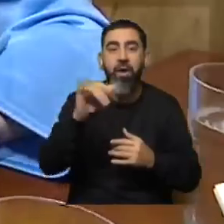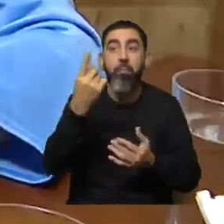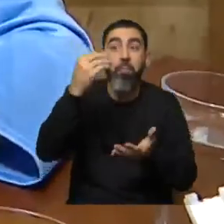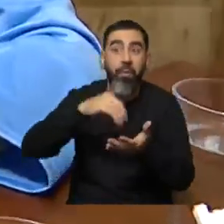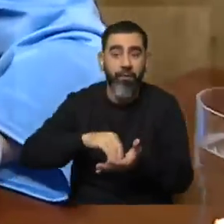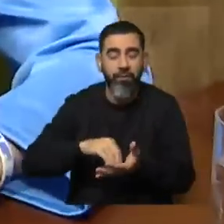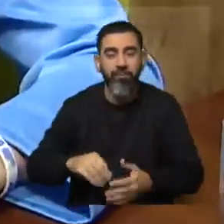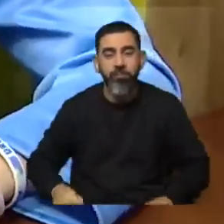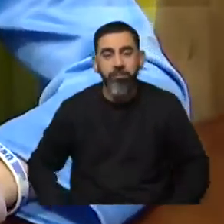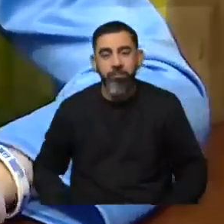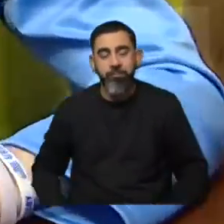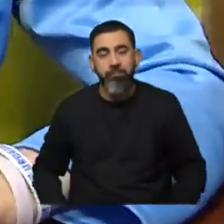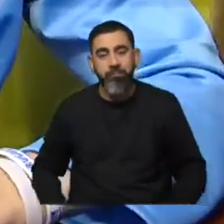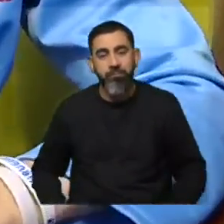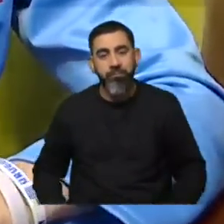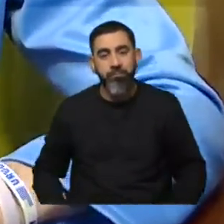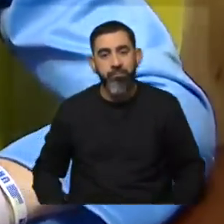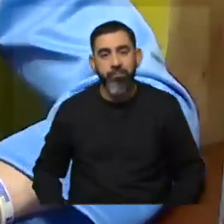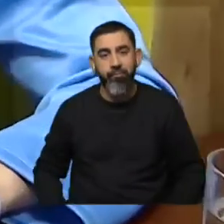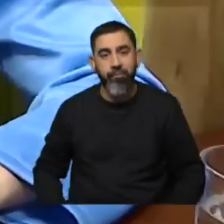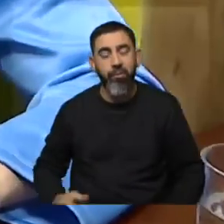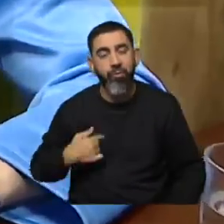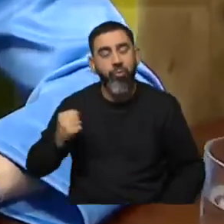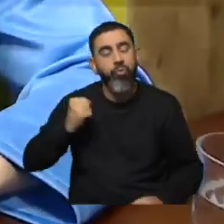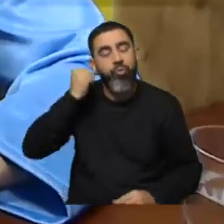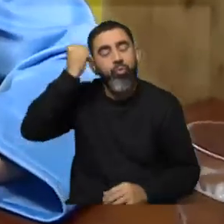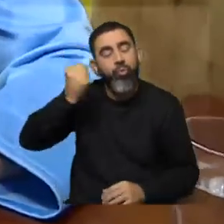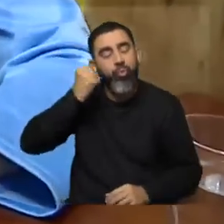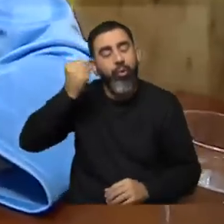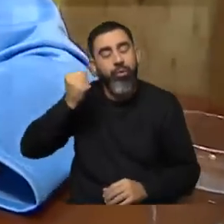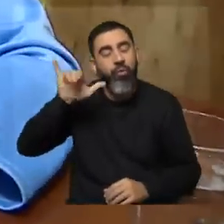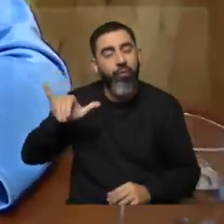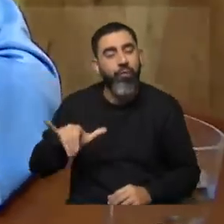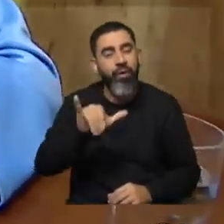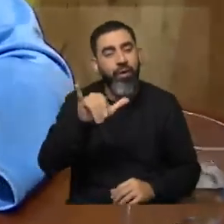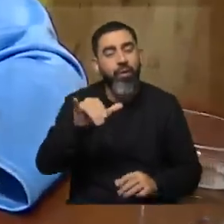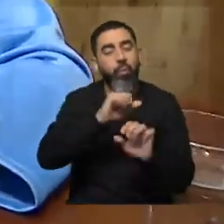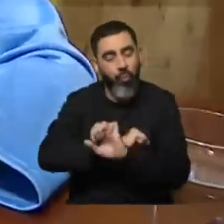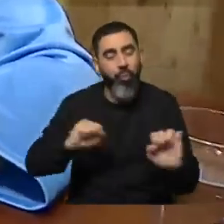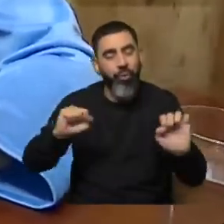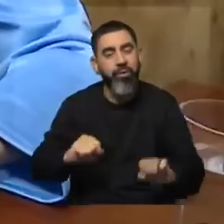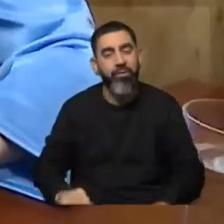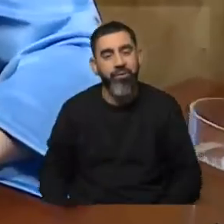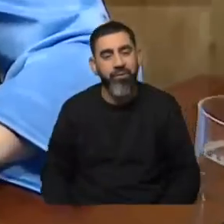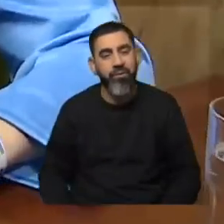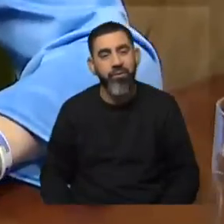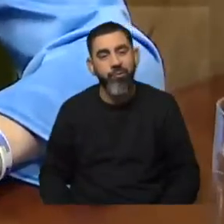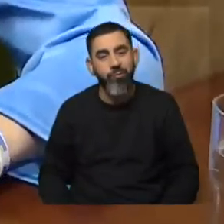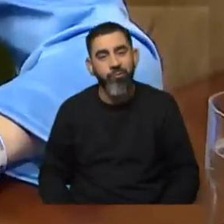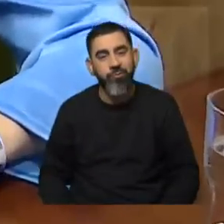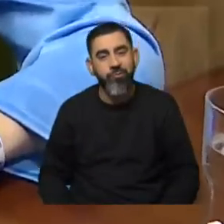es la primera vez que te subiste un avión era mi sueño y bueno voy a cumplir lo cumpliste